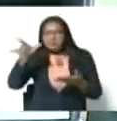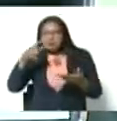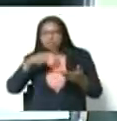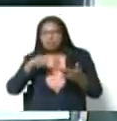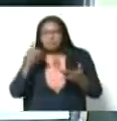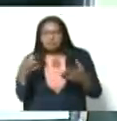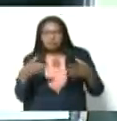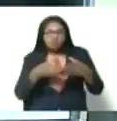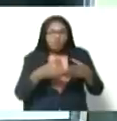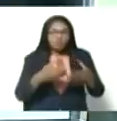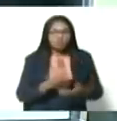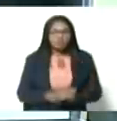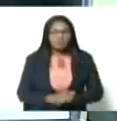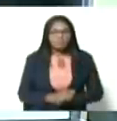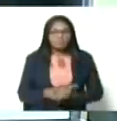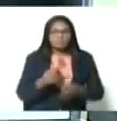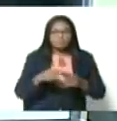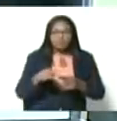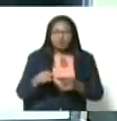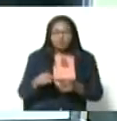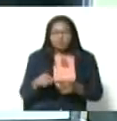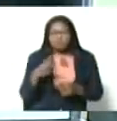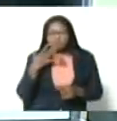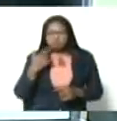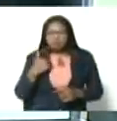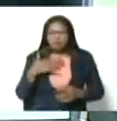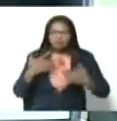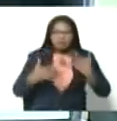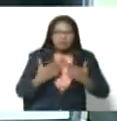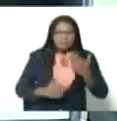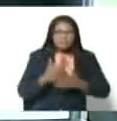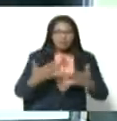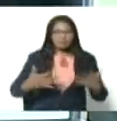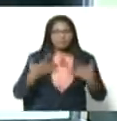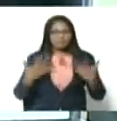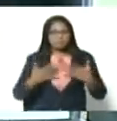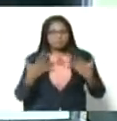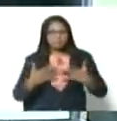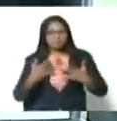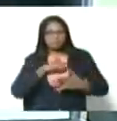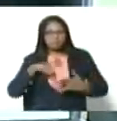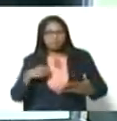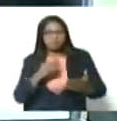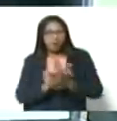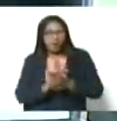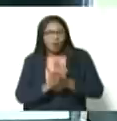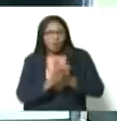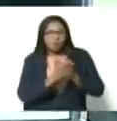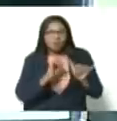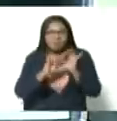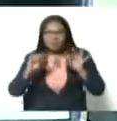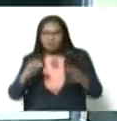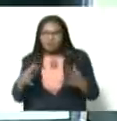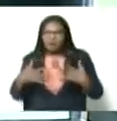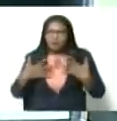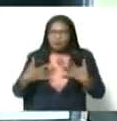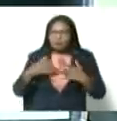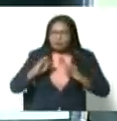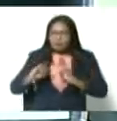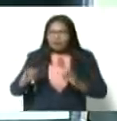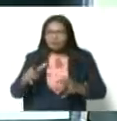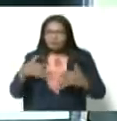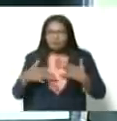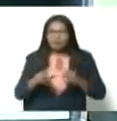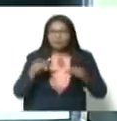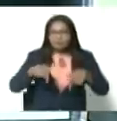debo confesarle que no ha habido una actividad donde ha habido más emoción de parte de nuestros compañeras y compañeros que esta actividad del día de